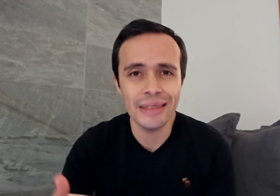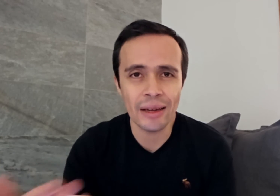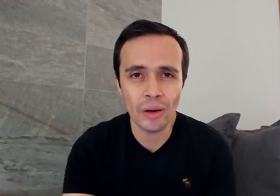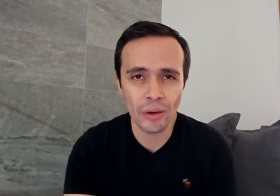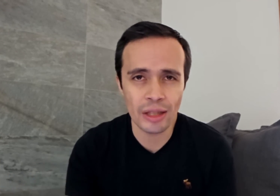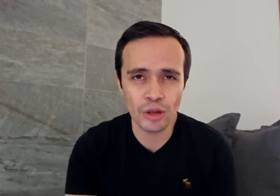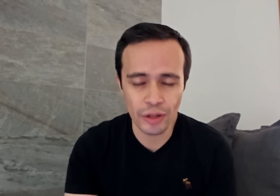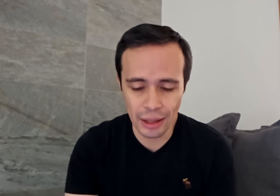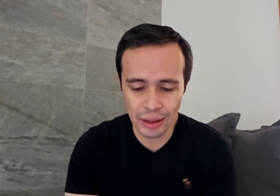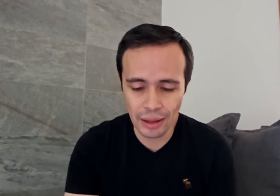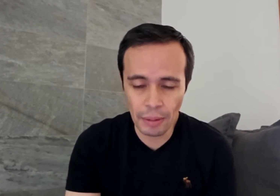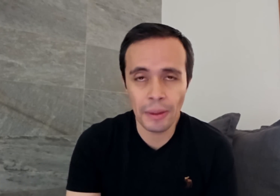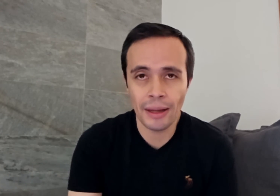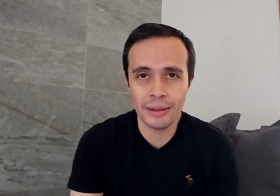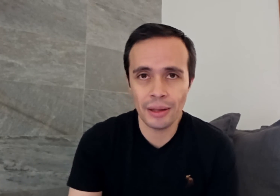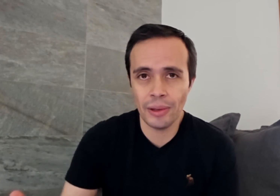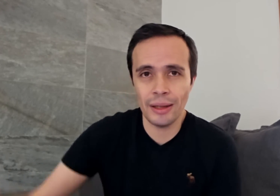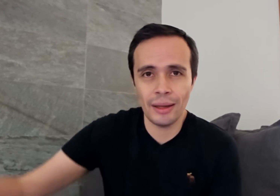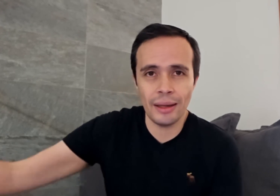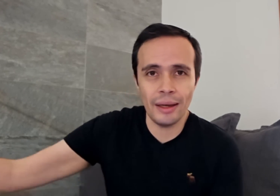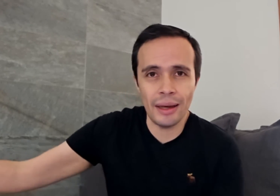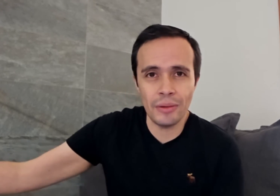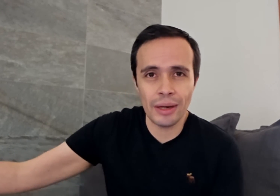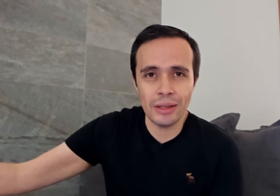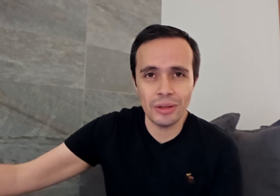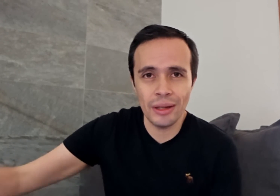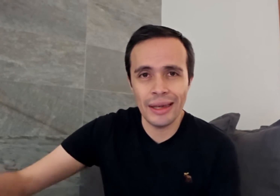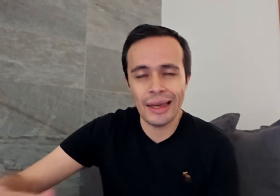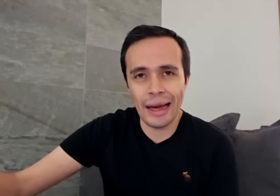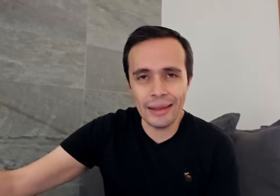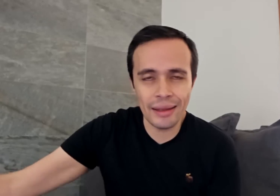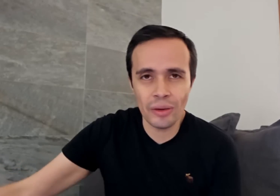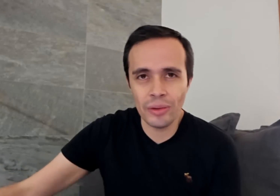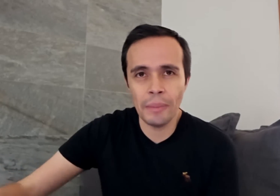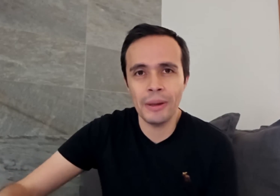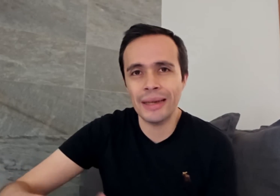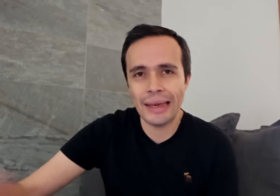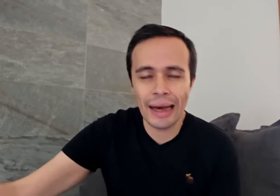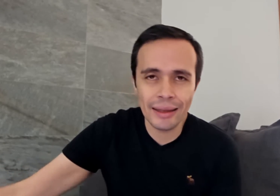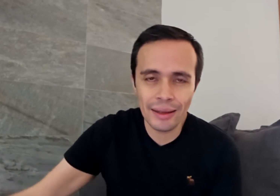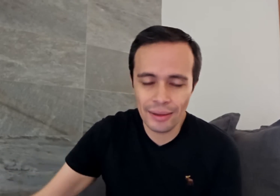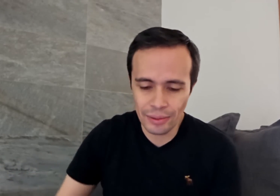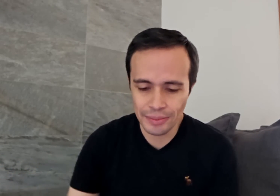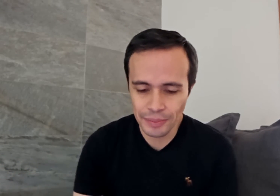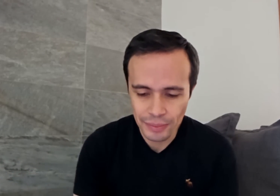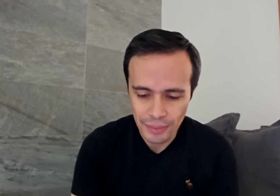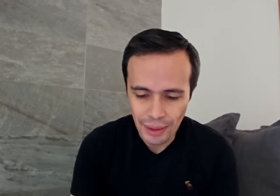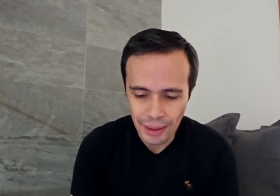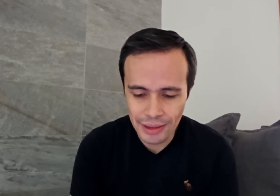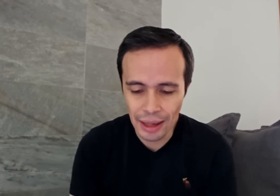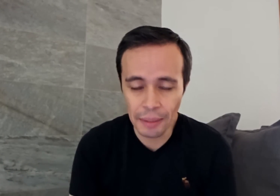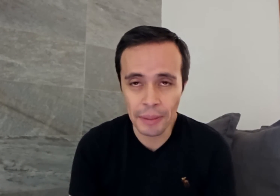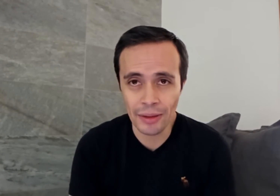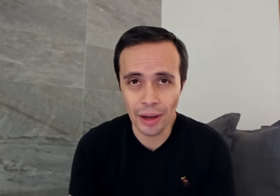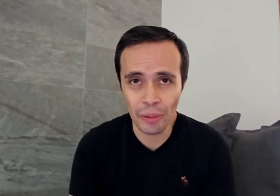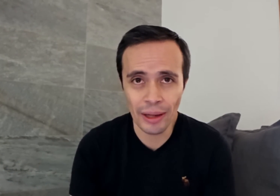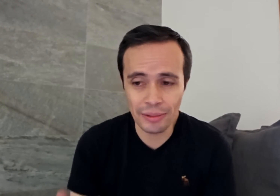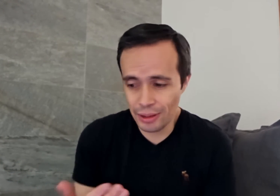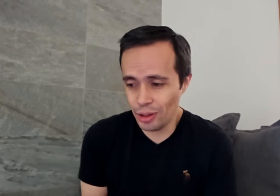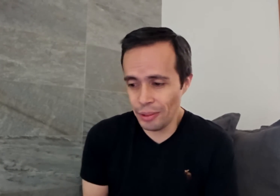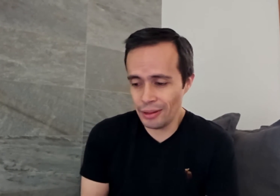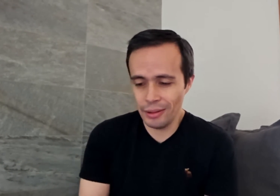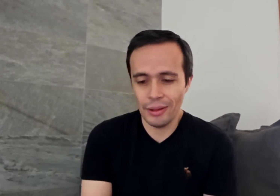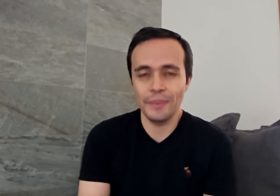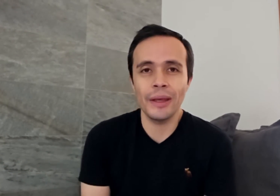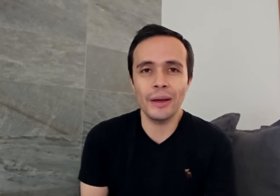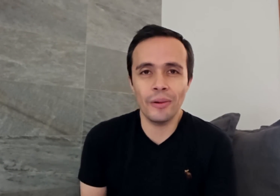y tecnología suficiente también para darse cuenta que ahí hay un rancho gigante con una presa gigante, ¿no? Está acaparando agua, han de